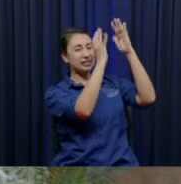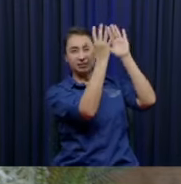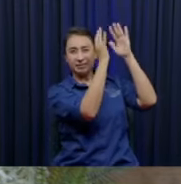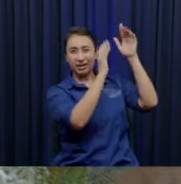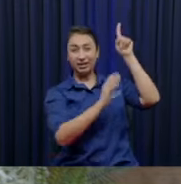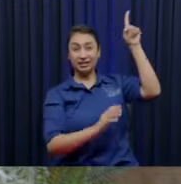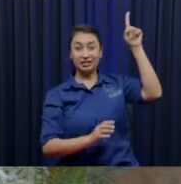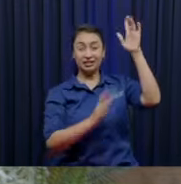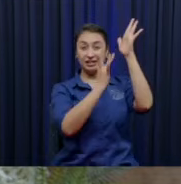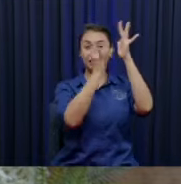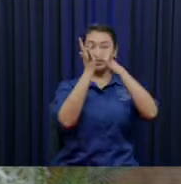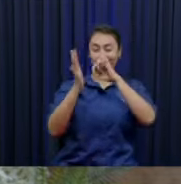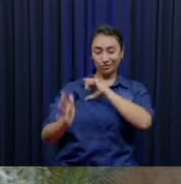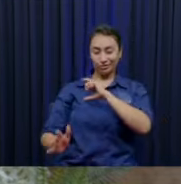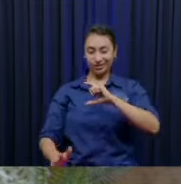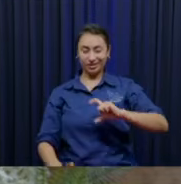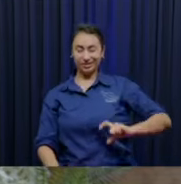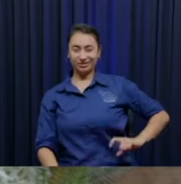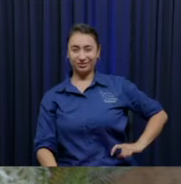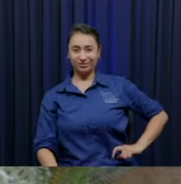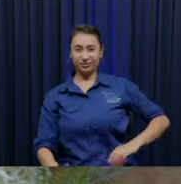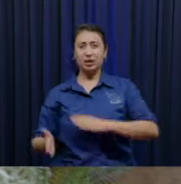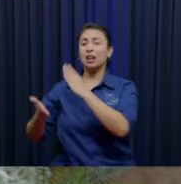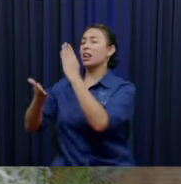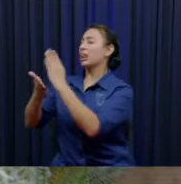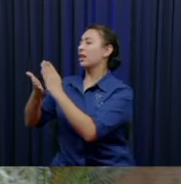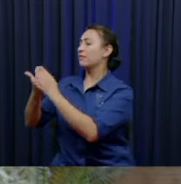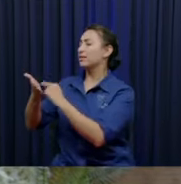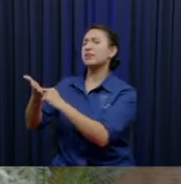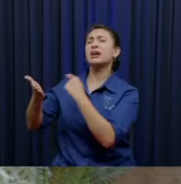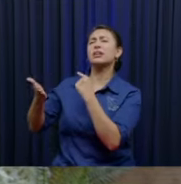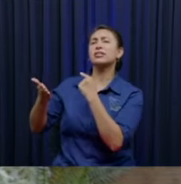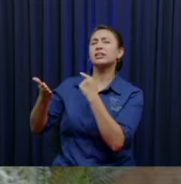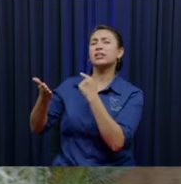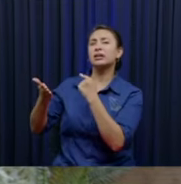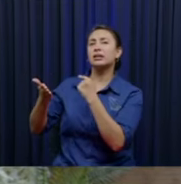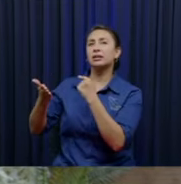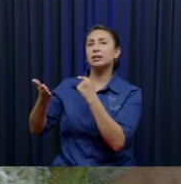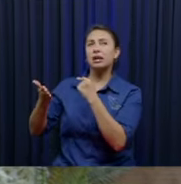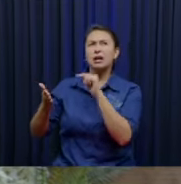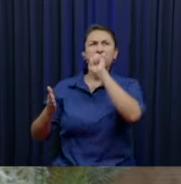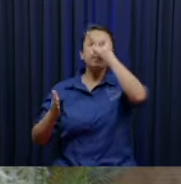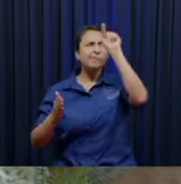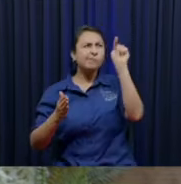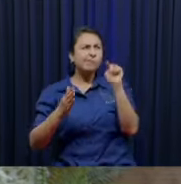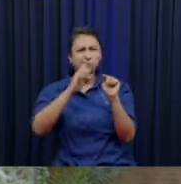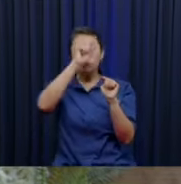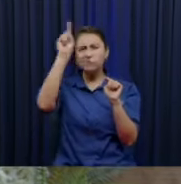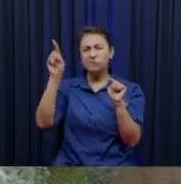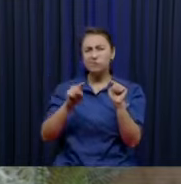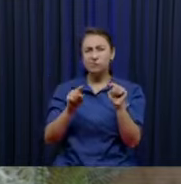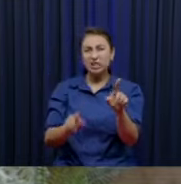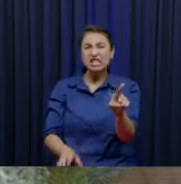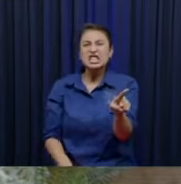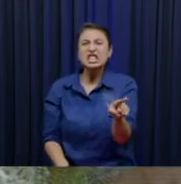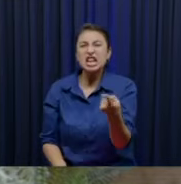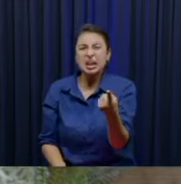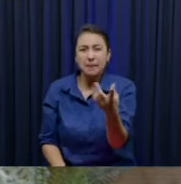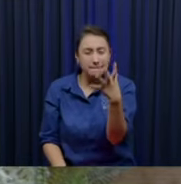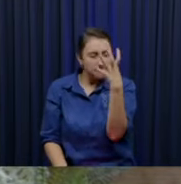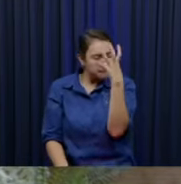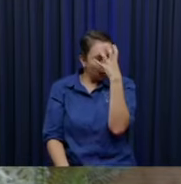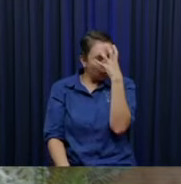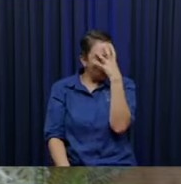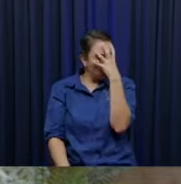según la Biblia, ¿quién pecó? ¿Adán o Eva?